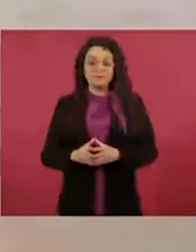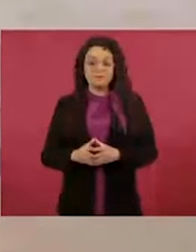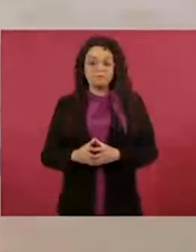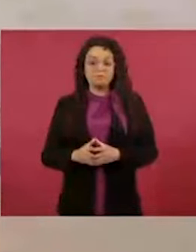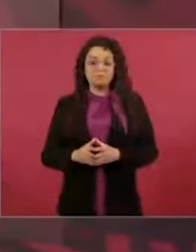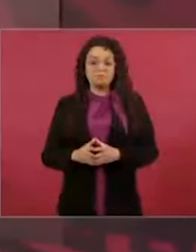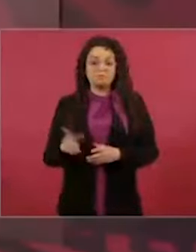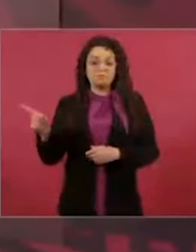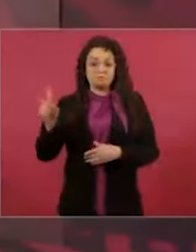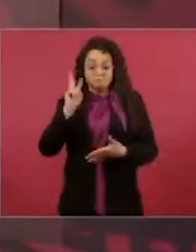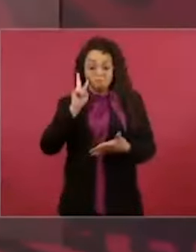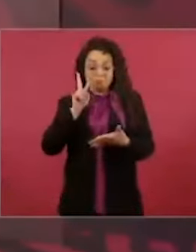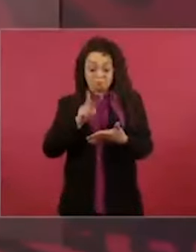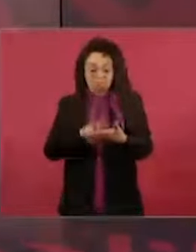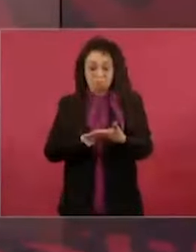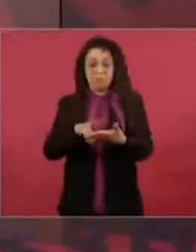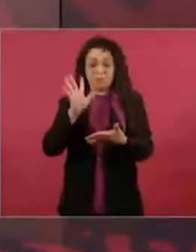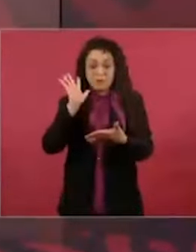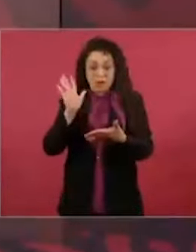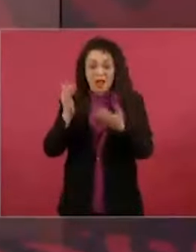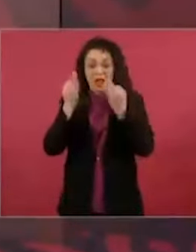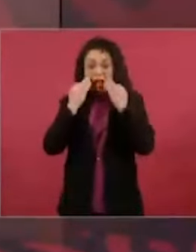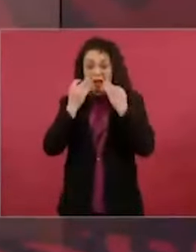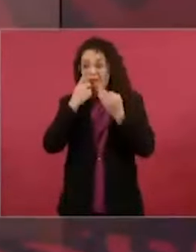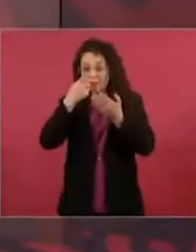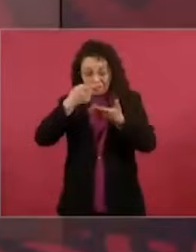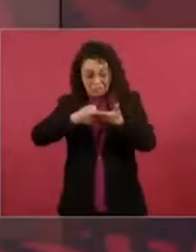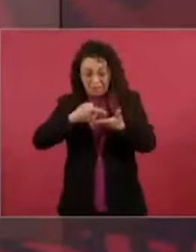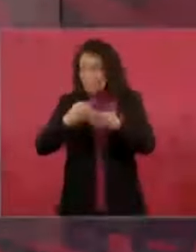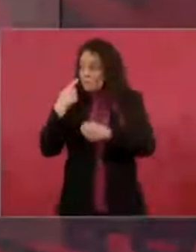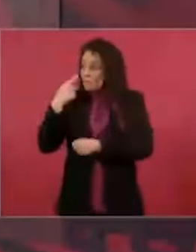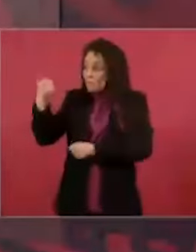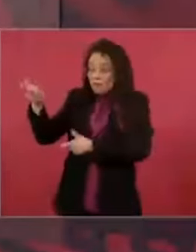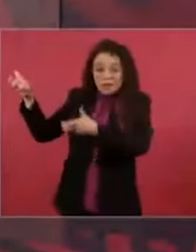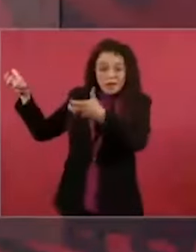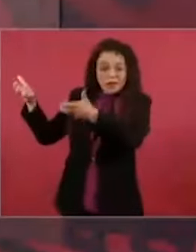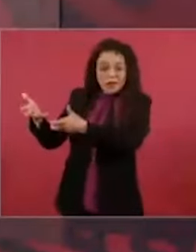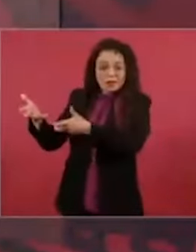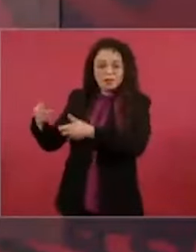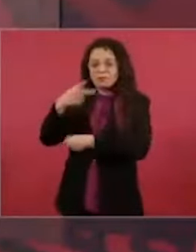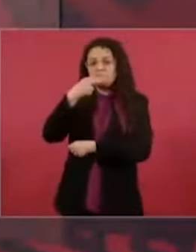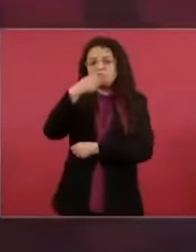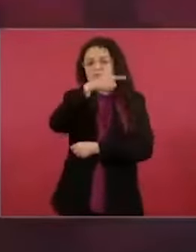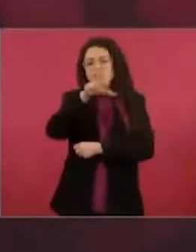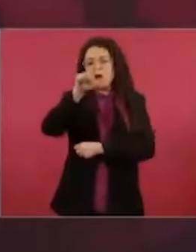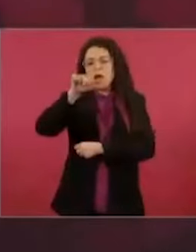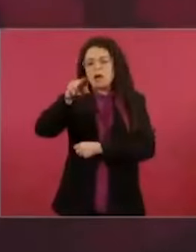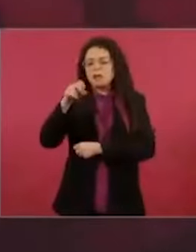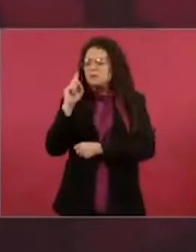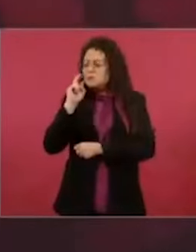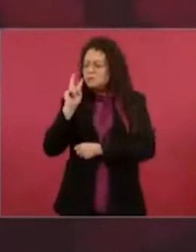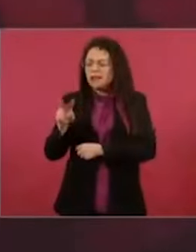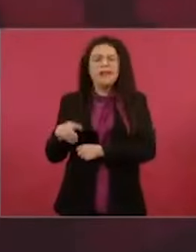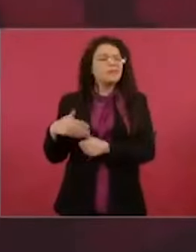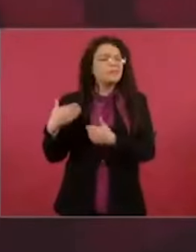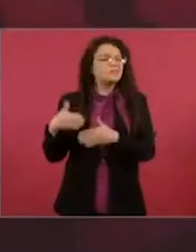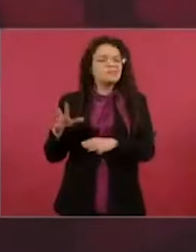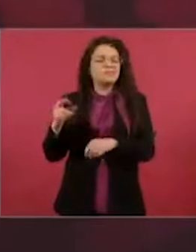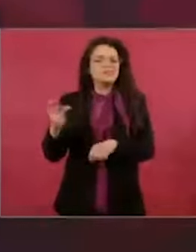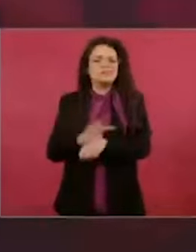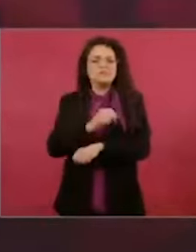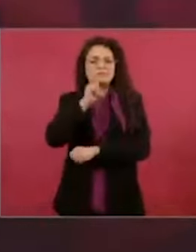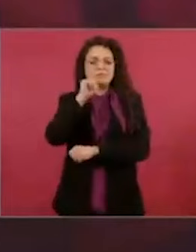a 55 días de que lleva funcionando el tren Maya los trenes los trenes de pasajeros Pues